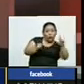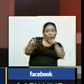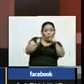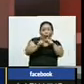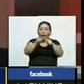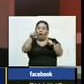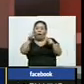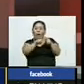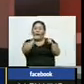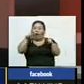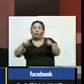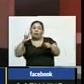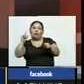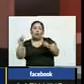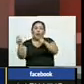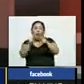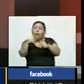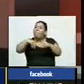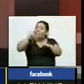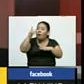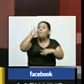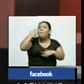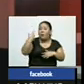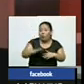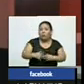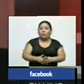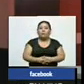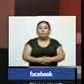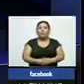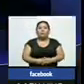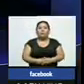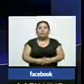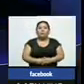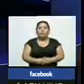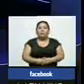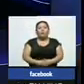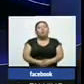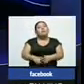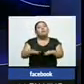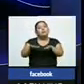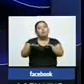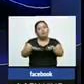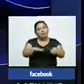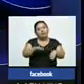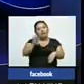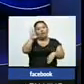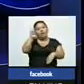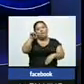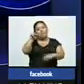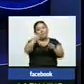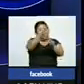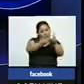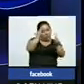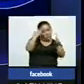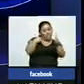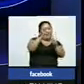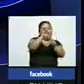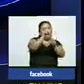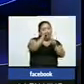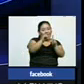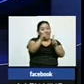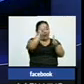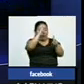años hasta el momento son los más vulnerables. Gracias, Fanny Luna, por su reporte desde República